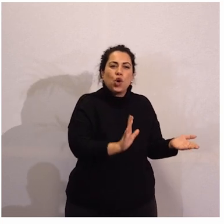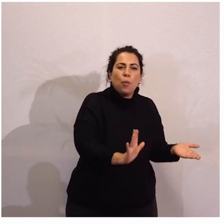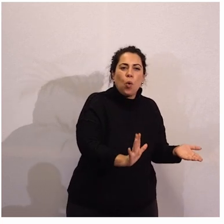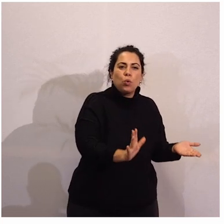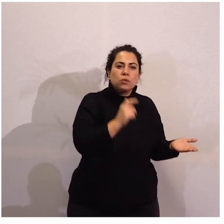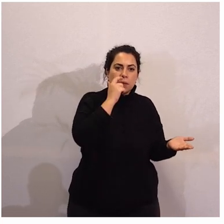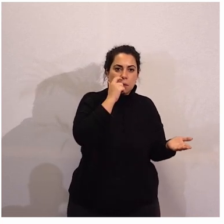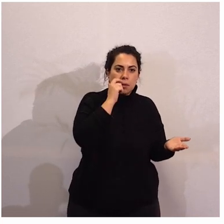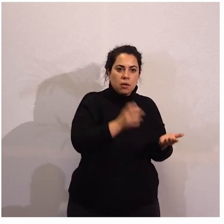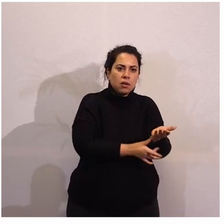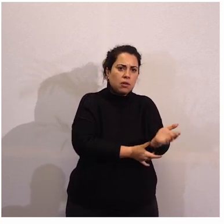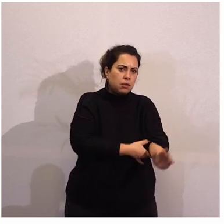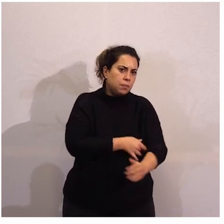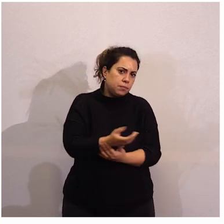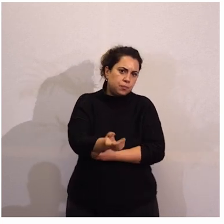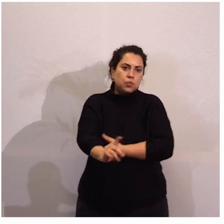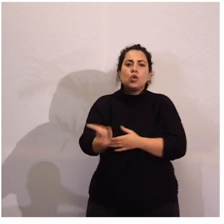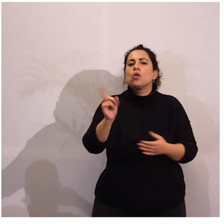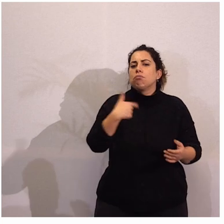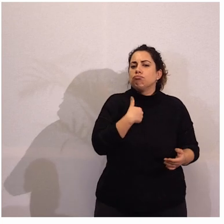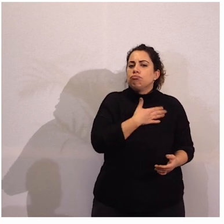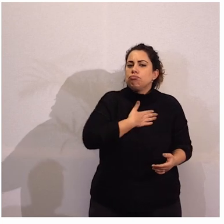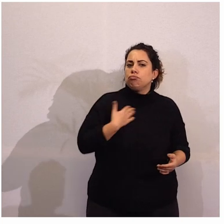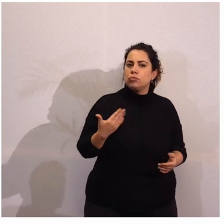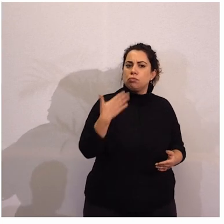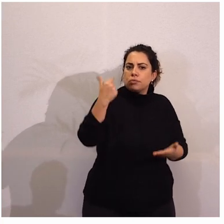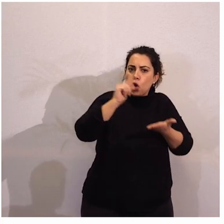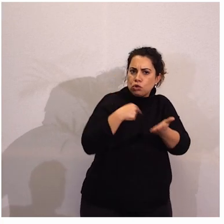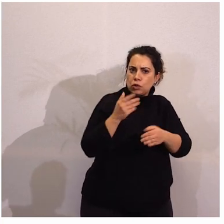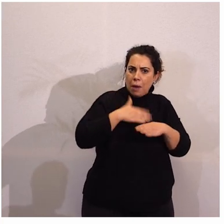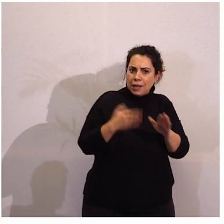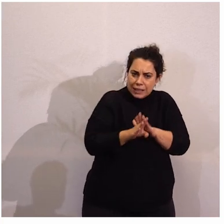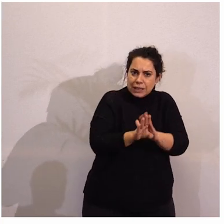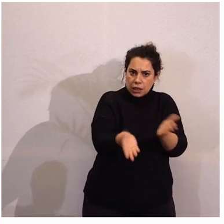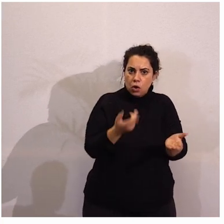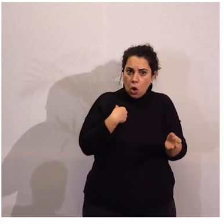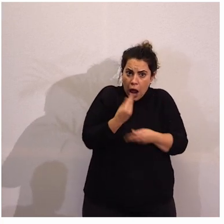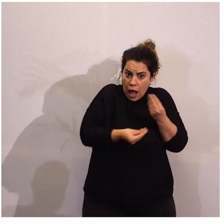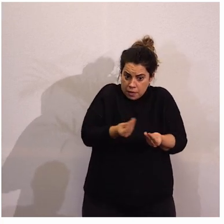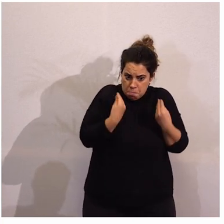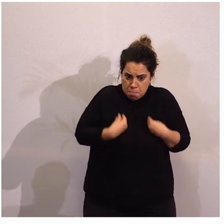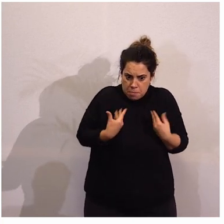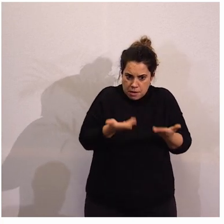ves que hay cosas... Que me contrataran para seguir haciendo ese